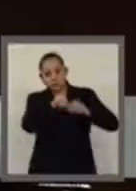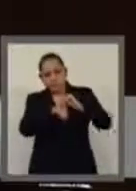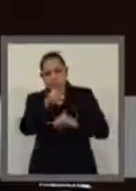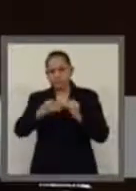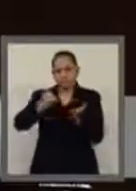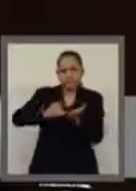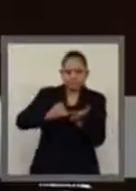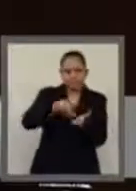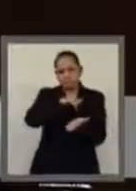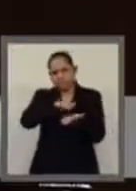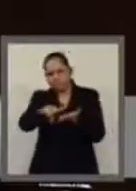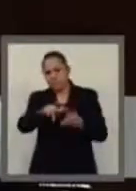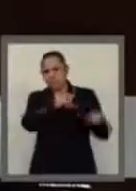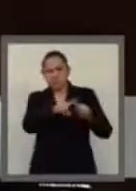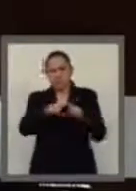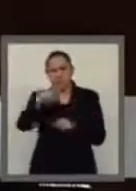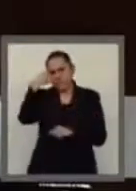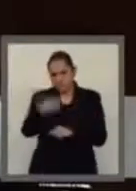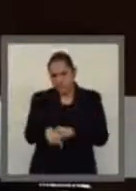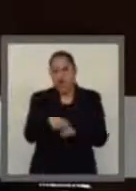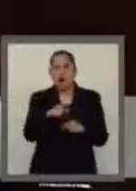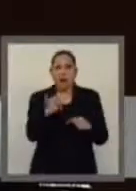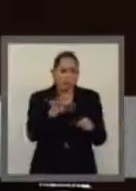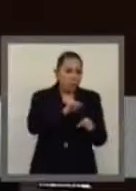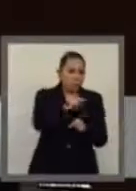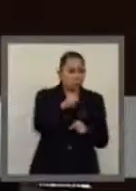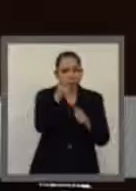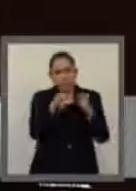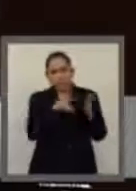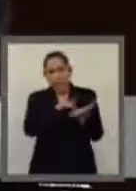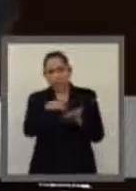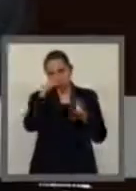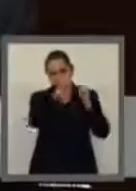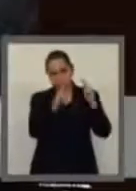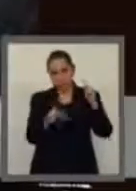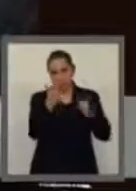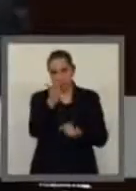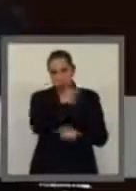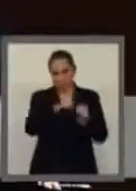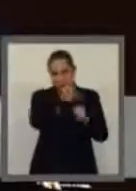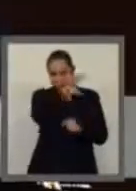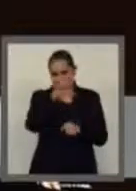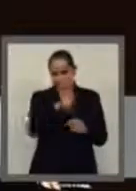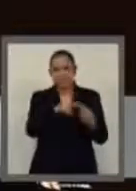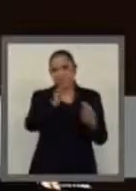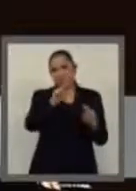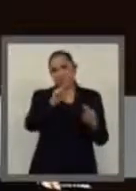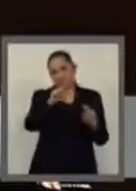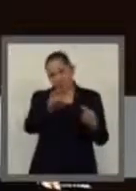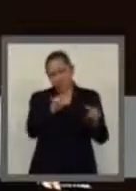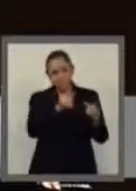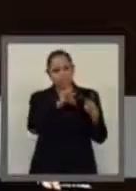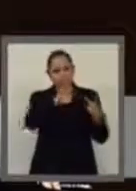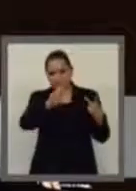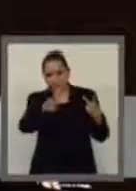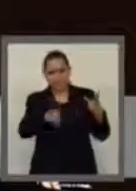en 2018, también se a las zonas revelar los beneficios sociales y como económicos es el régimen asociados aduanero a cada uno ISR de los gastos fiscales e